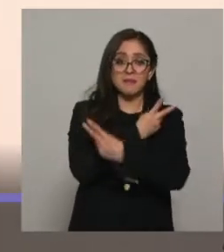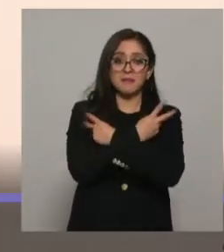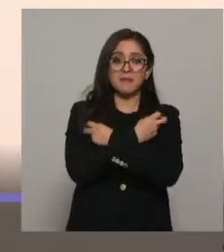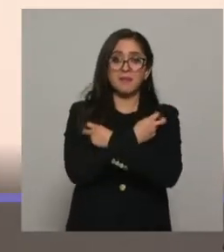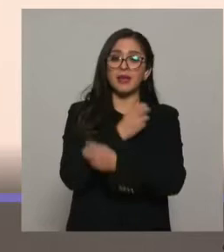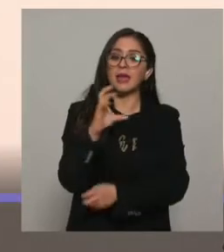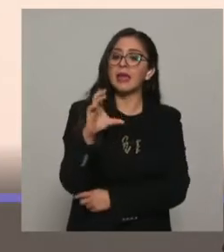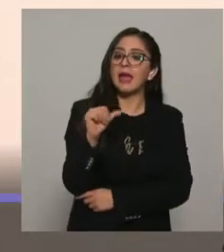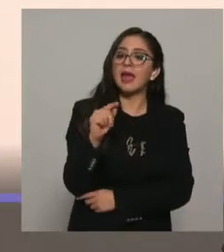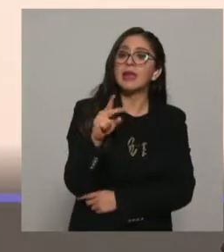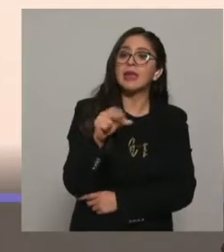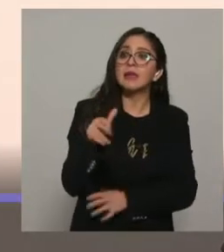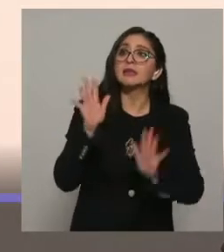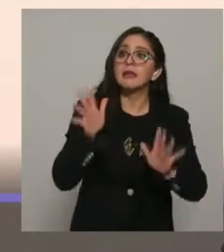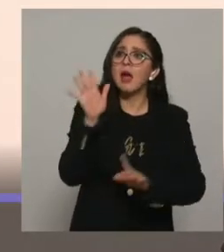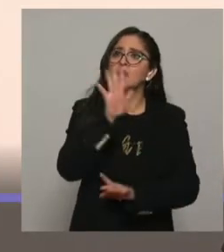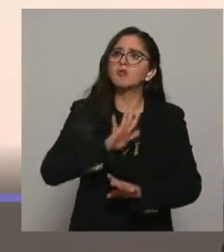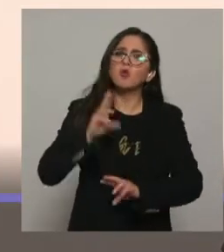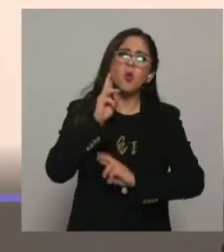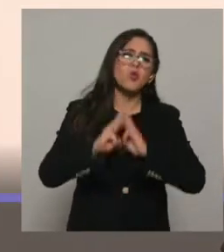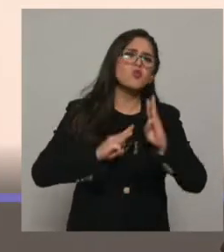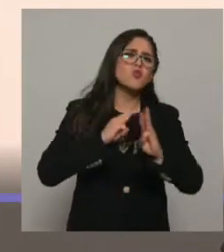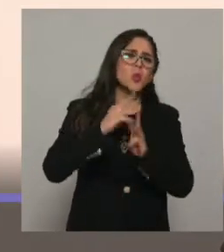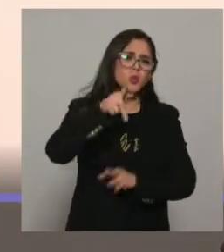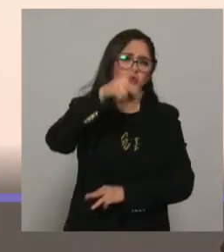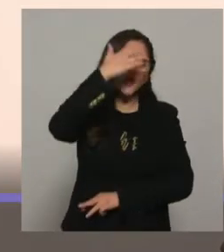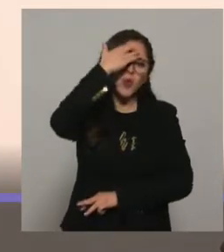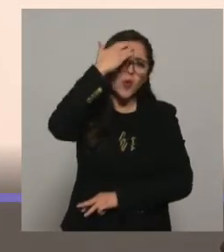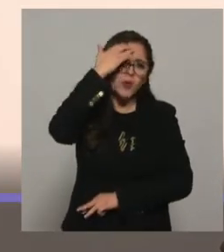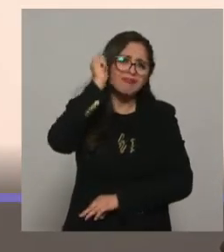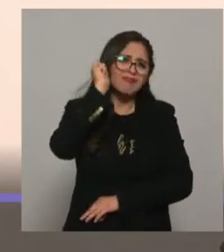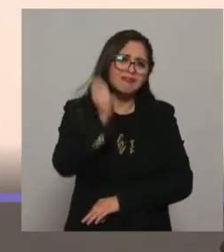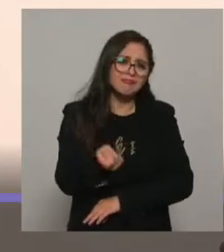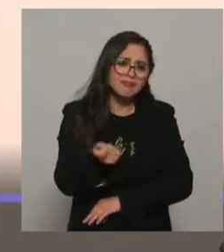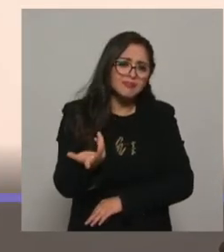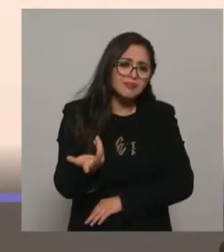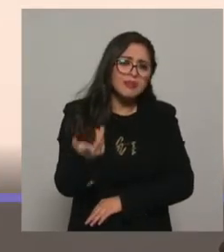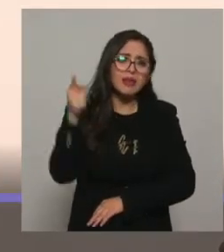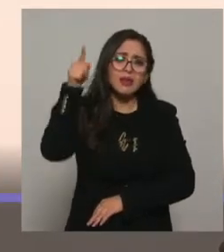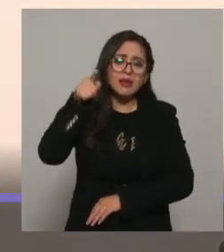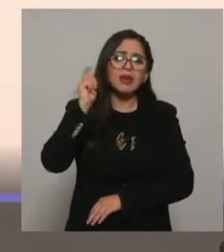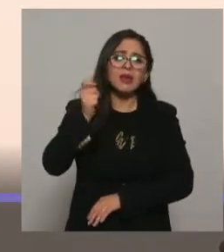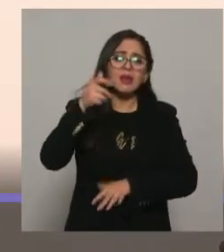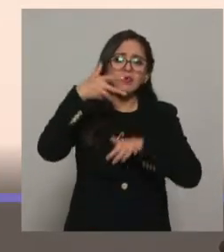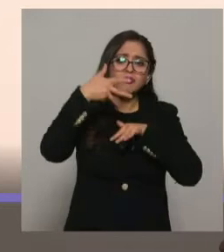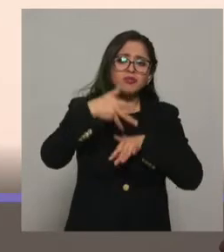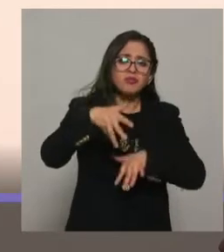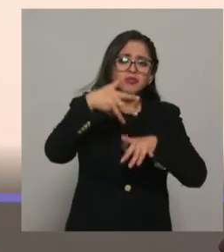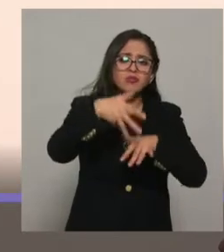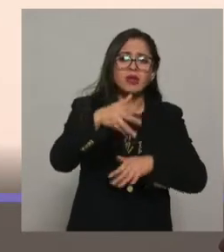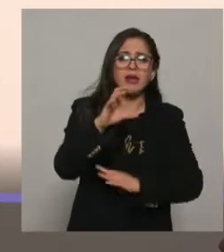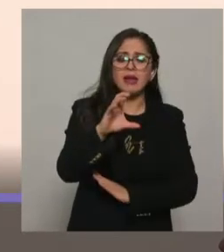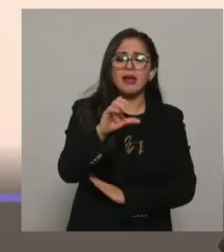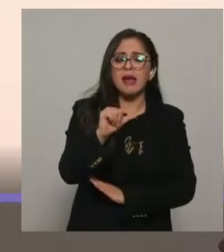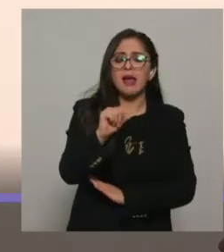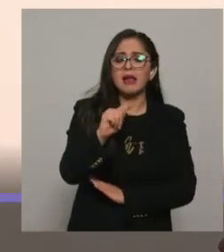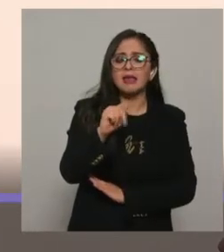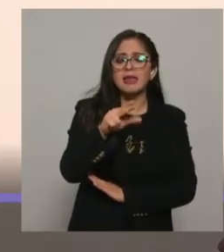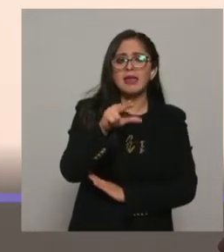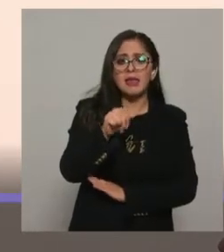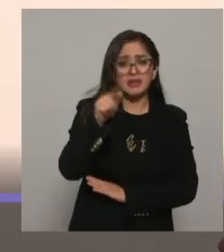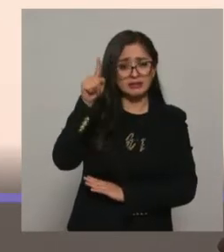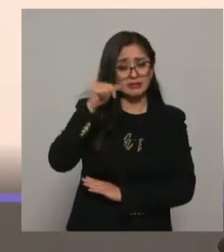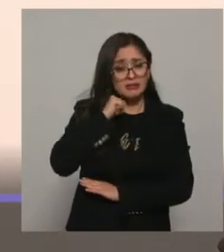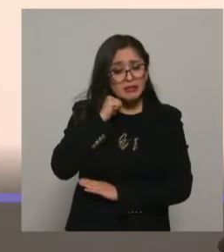conoce. En Azcapotzalco, por ejemplo, hay un desfile de Catrinas y se le da un premio a